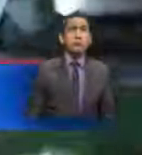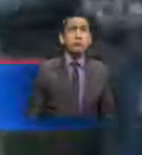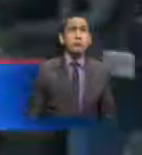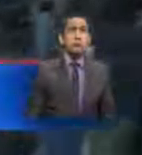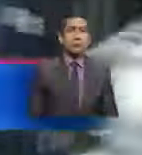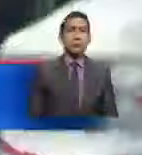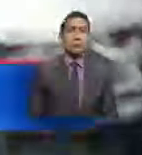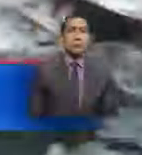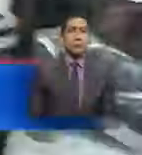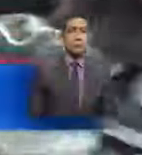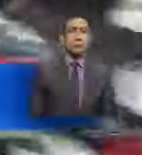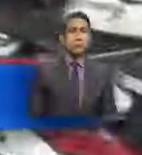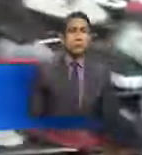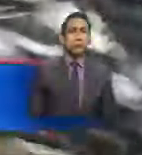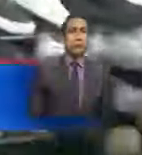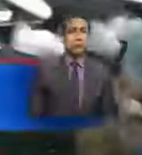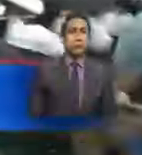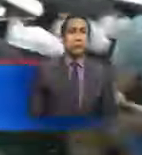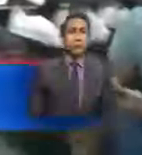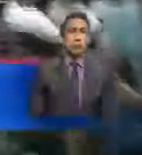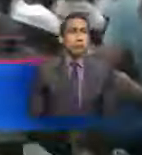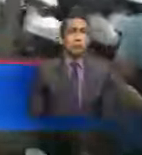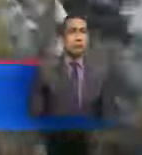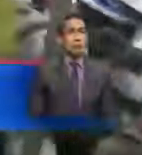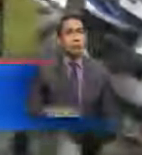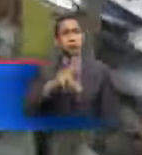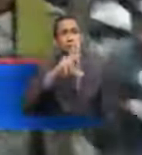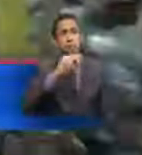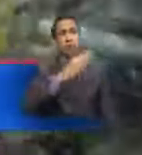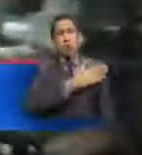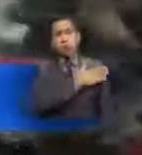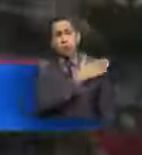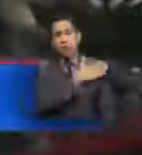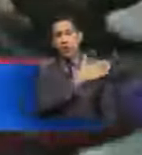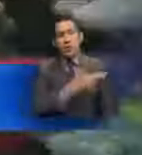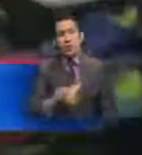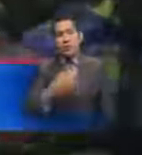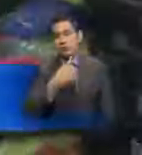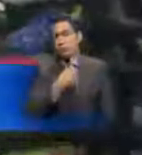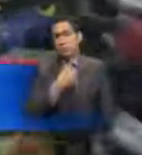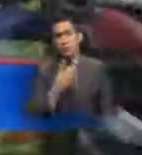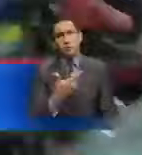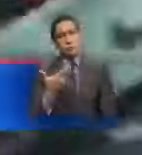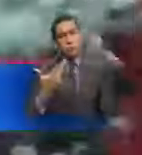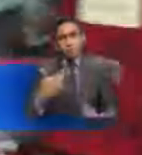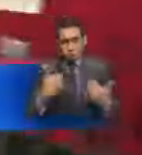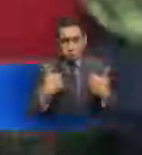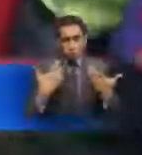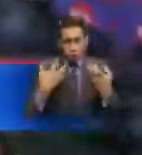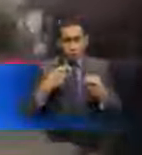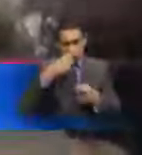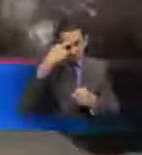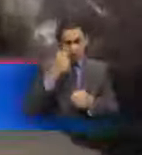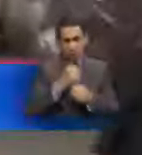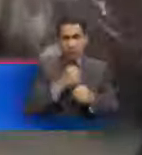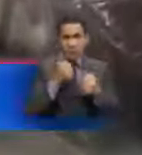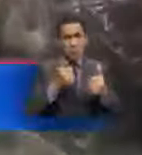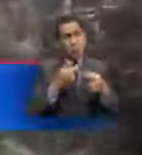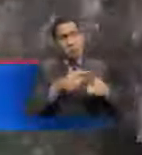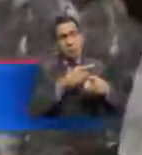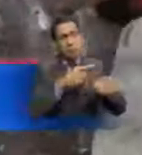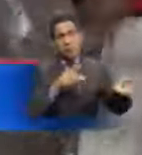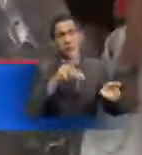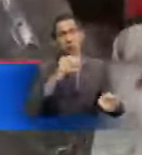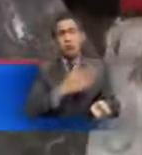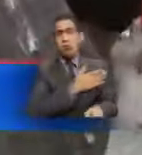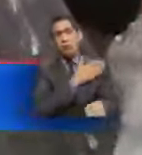Selgado, sinceramente, mucho respeto, gente, mucha desconfianza, sinceramente. Mucha desconfianza. Claro, uno se quiere ganar la confianza de la gente. No, es que en realidad